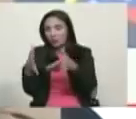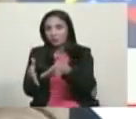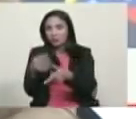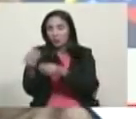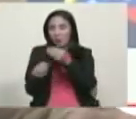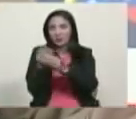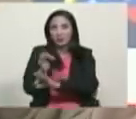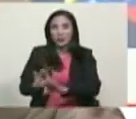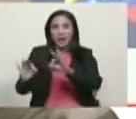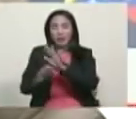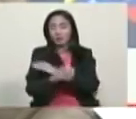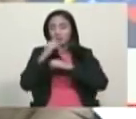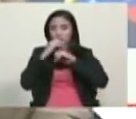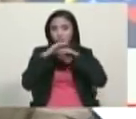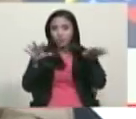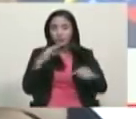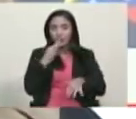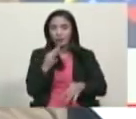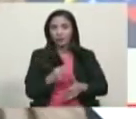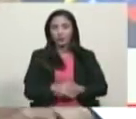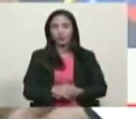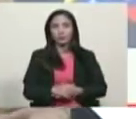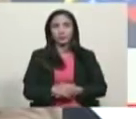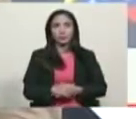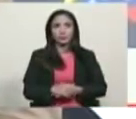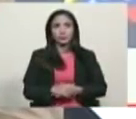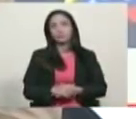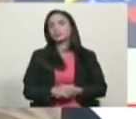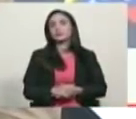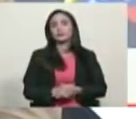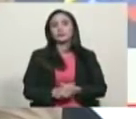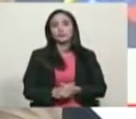Es el mensaje verdadero. Ya no lo ocultan.